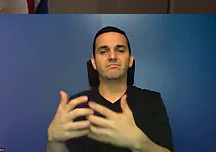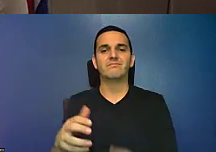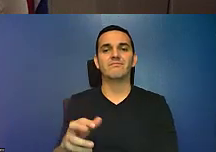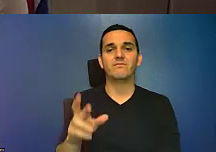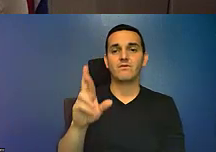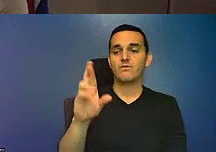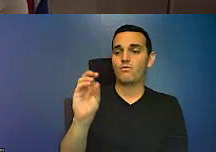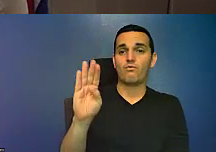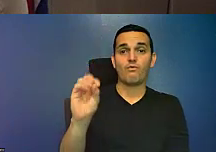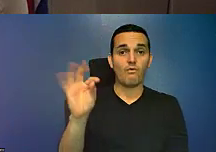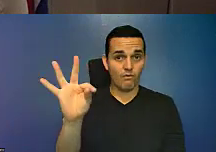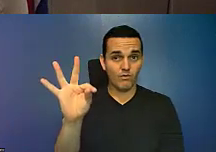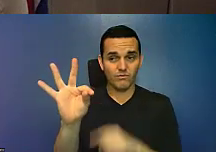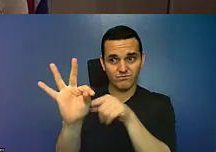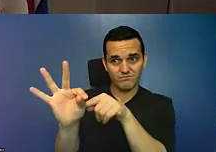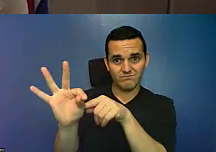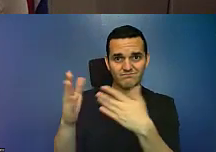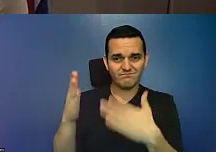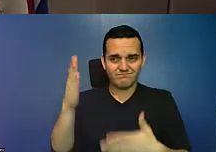industria.